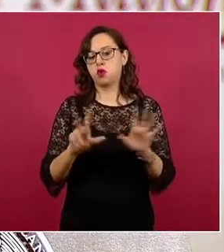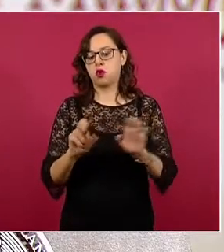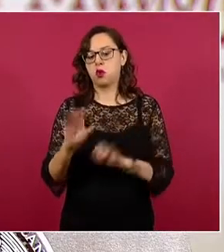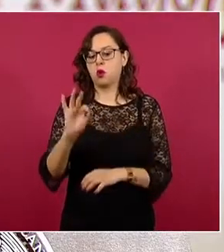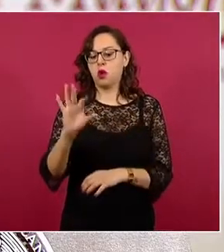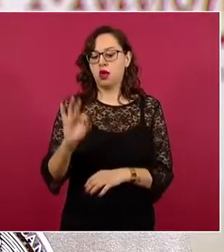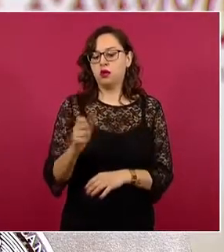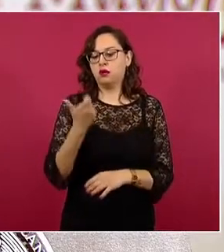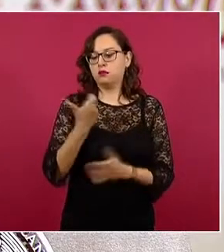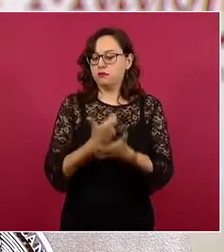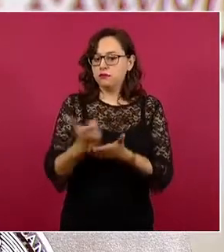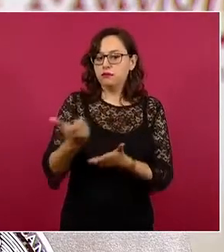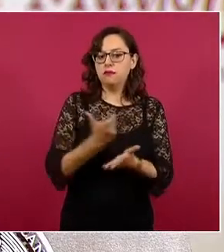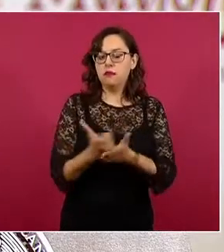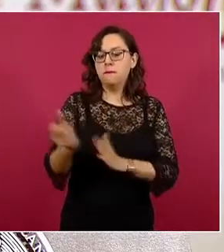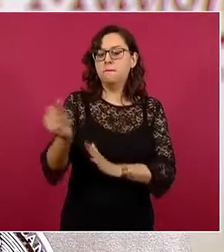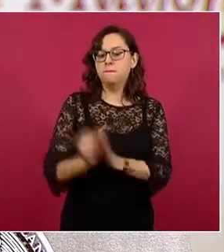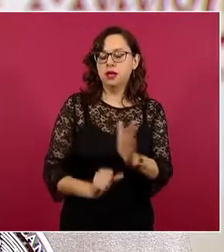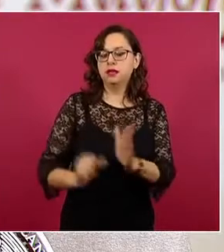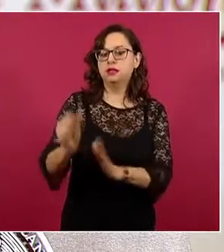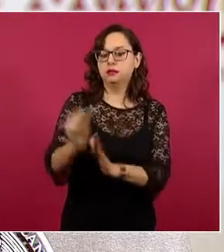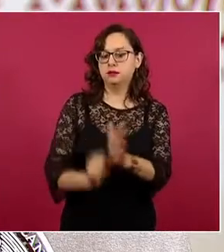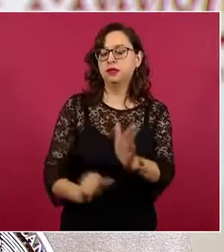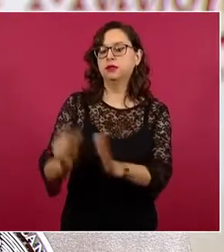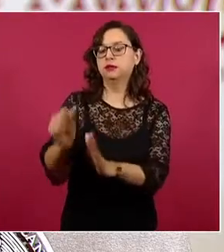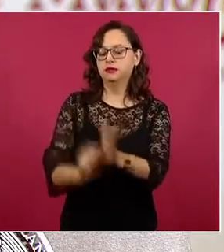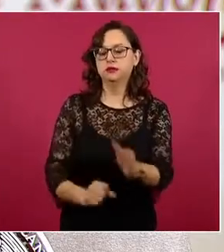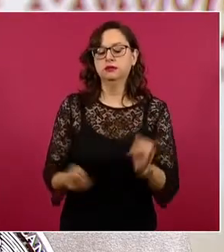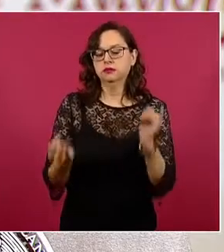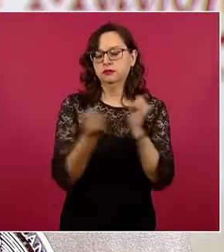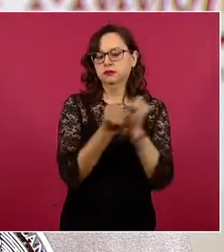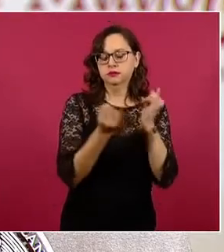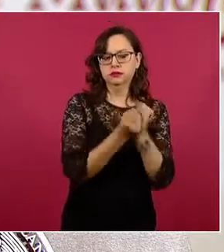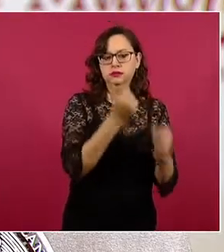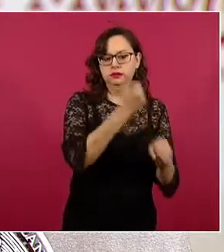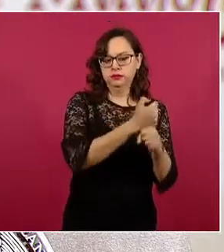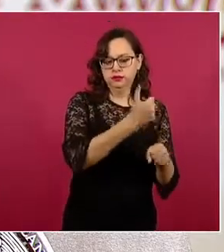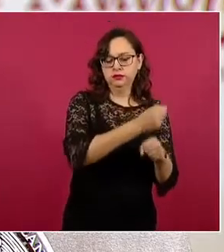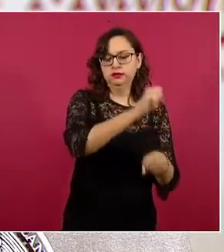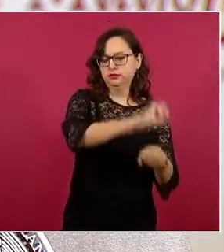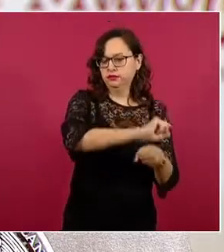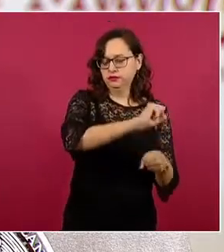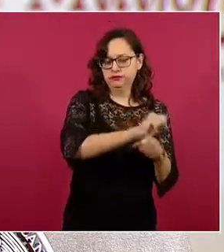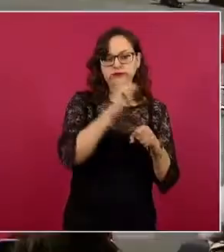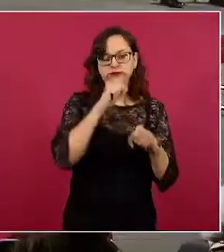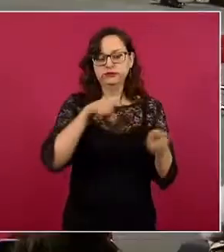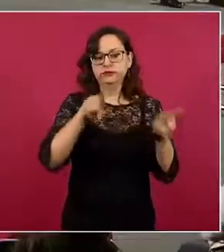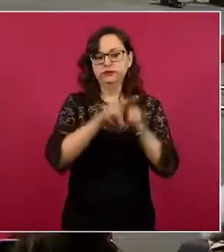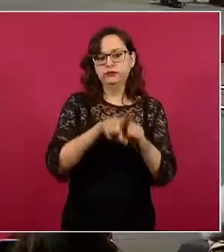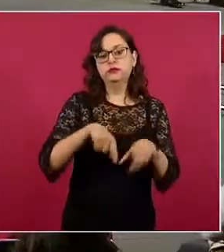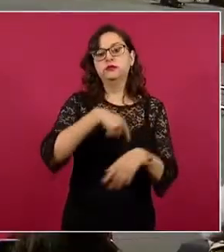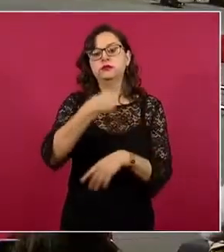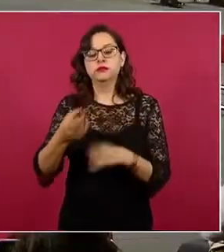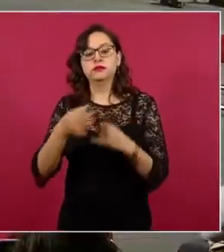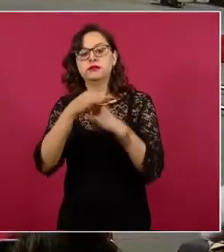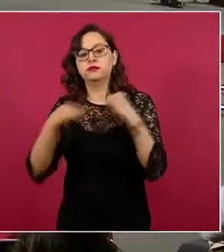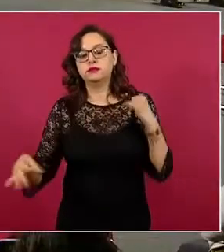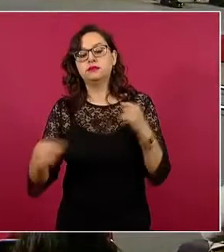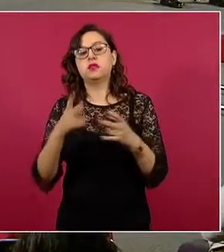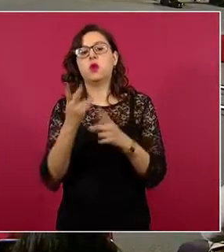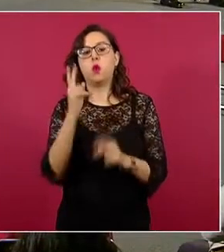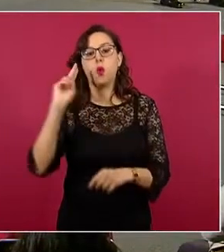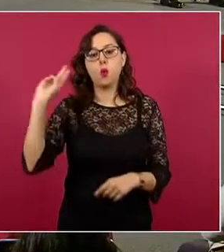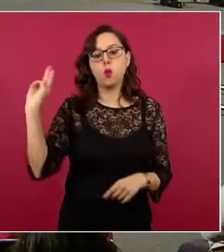840 pesos mensuales, al igual que en el programa de educación básica. Por último, tenemos el programa de educación superior,